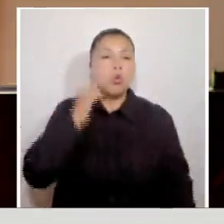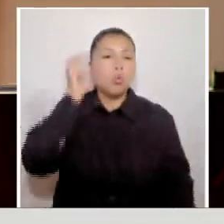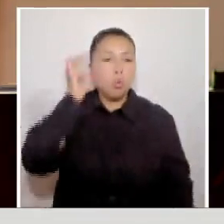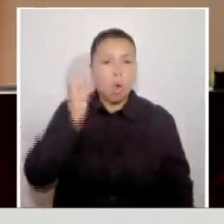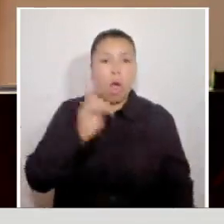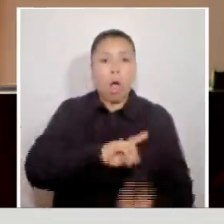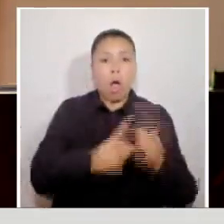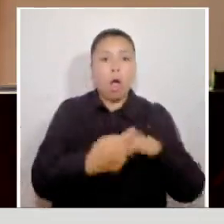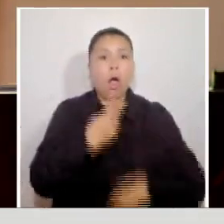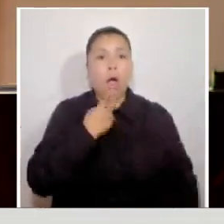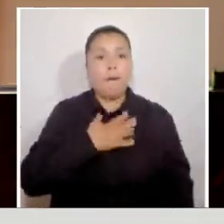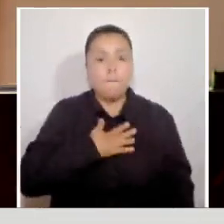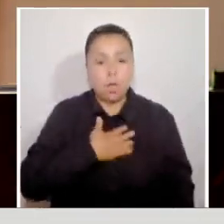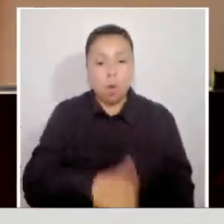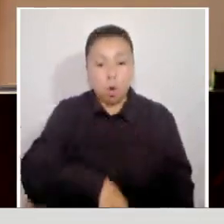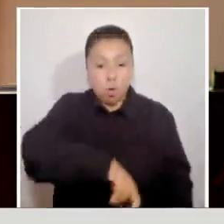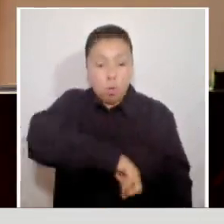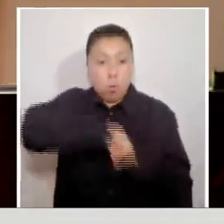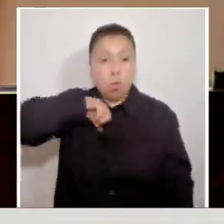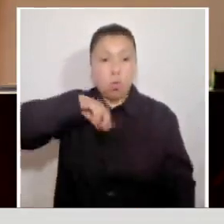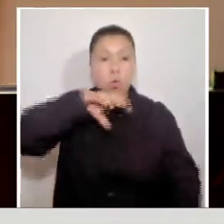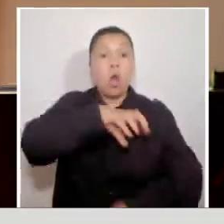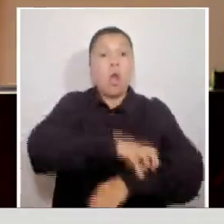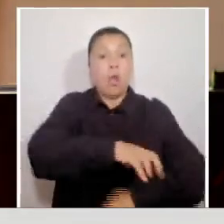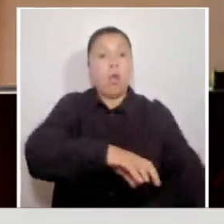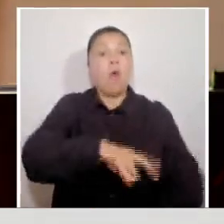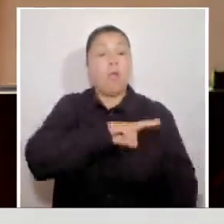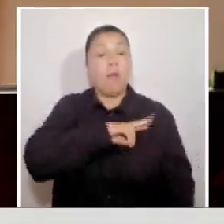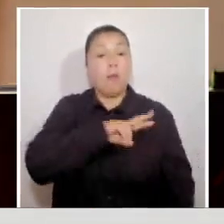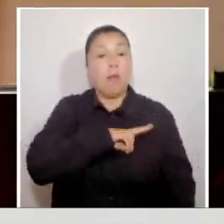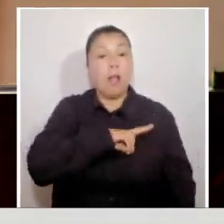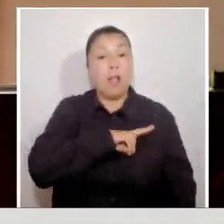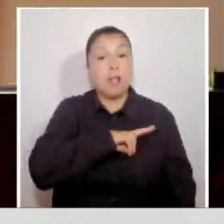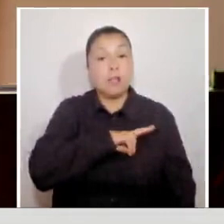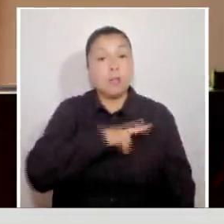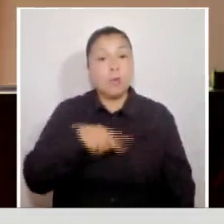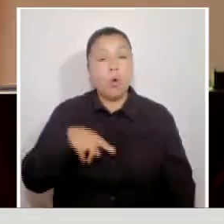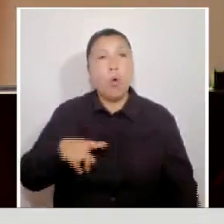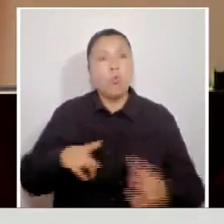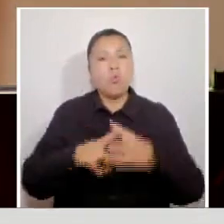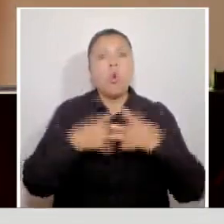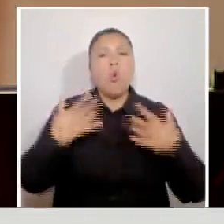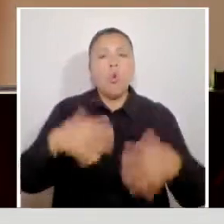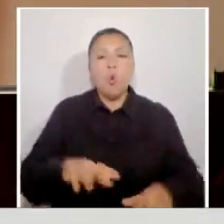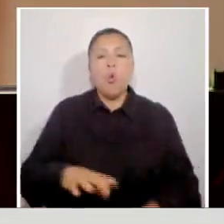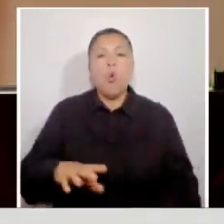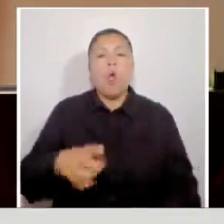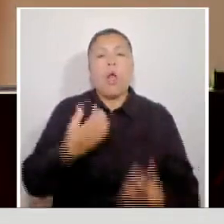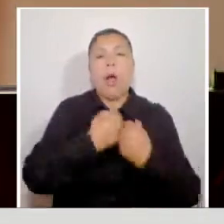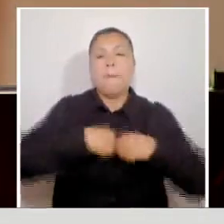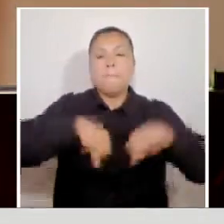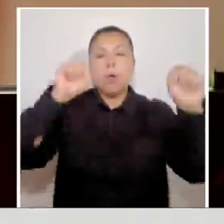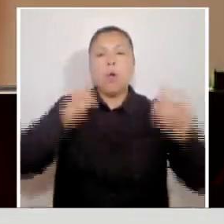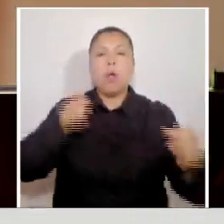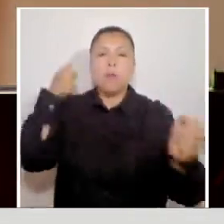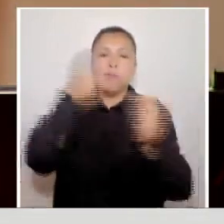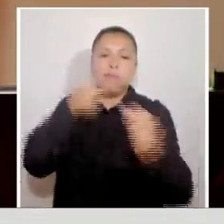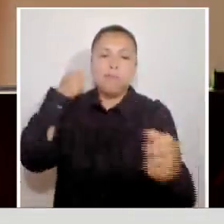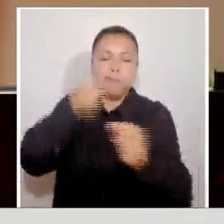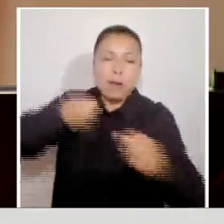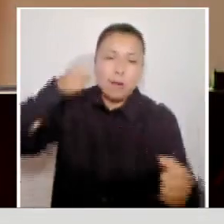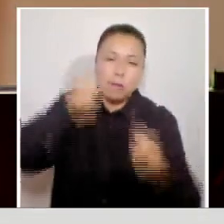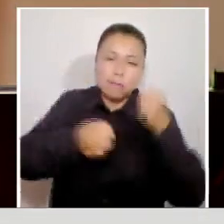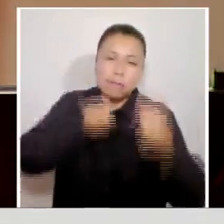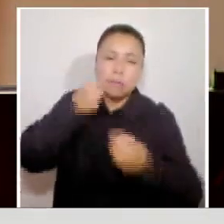nosotros tenemos el orgullo en nuestra región de Valparaíso de ser cuna de Campeones y campeonas nacionales de kickboxing una de